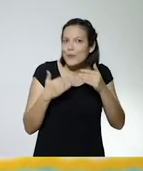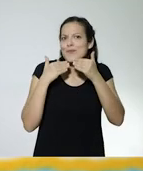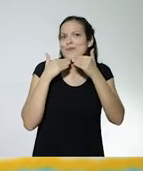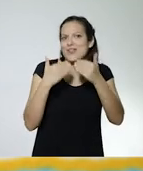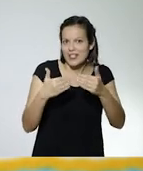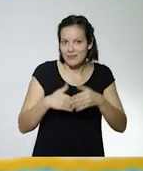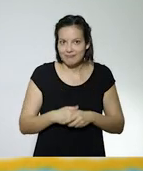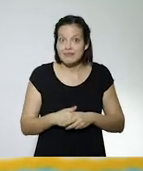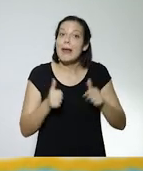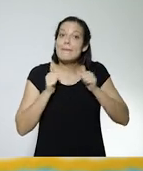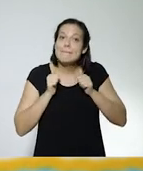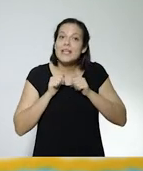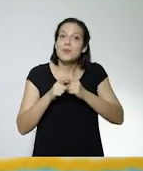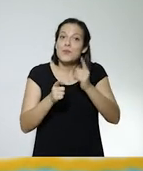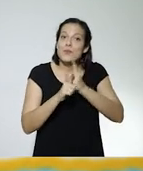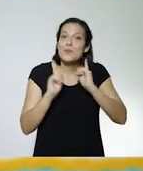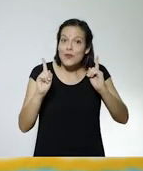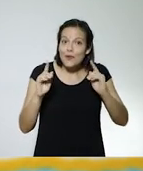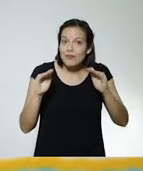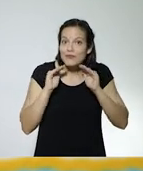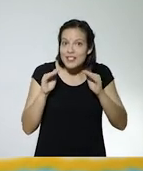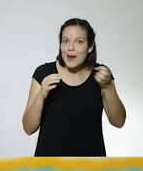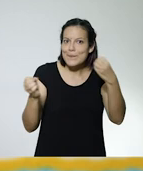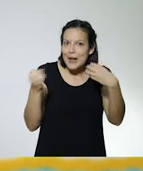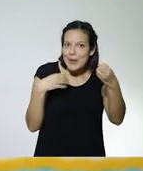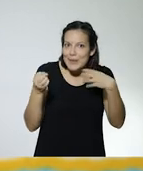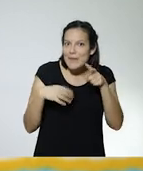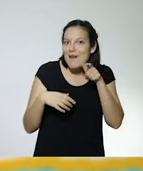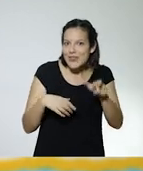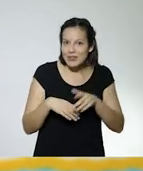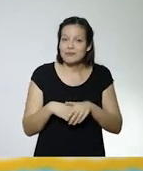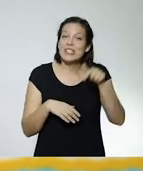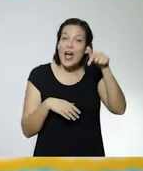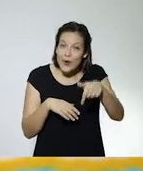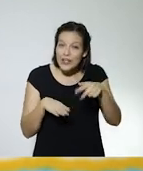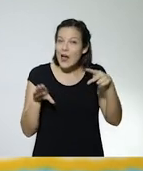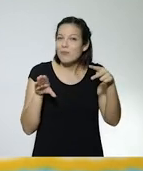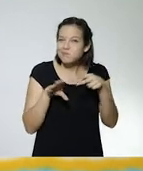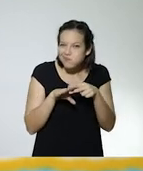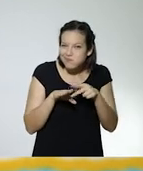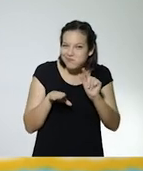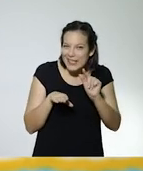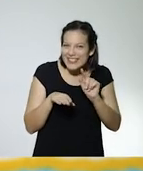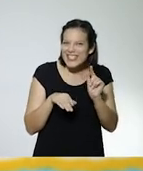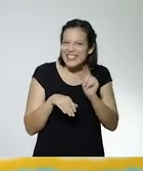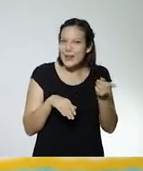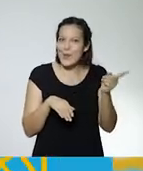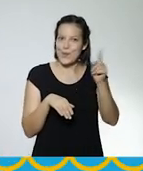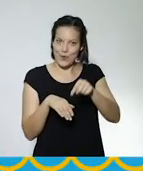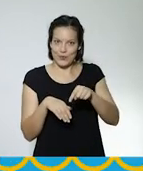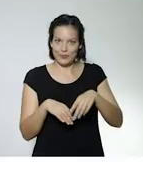Seguimos esperando los aportes de los profes de educación física, pero ahora nos vamos a un corte y enseguida volvemos.